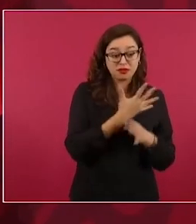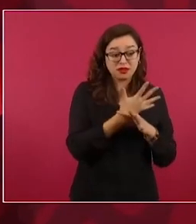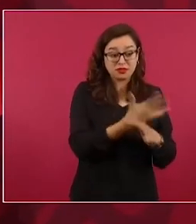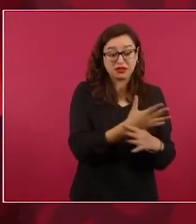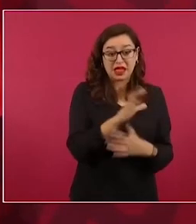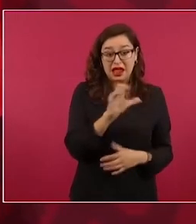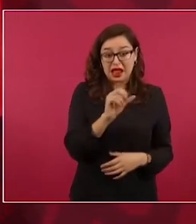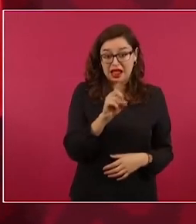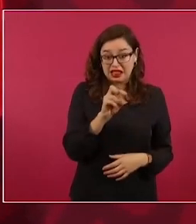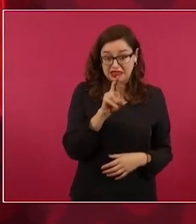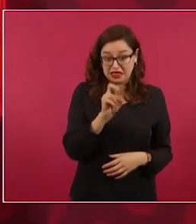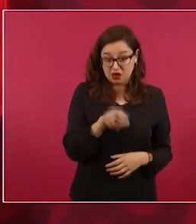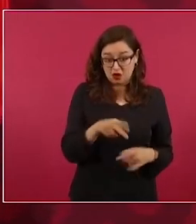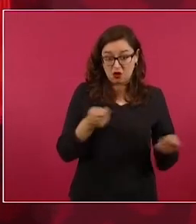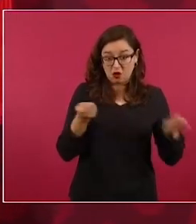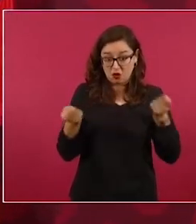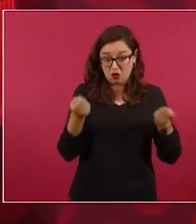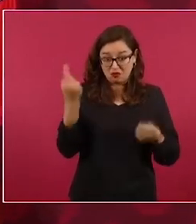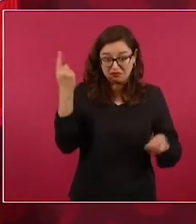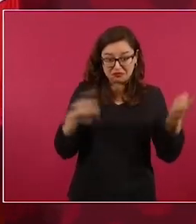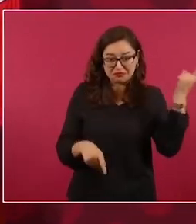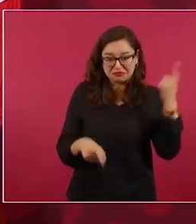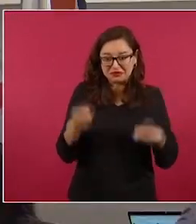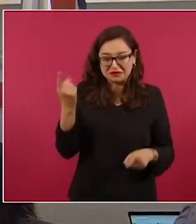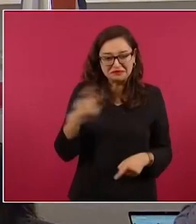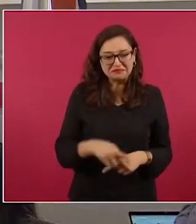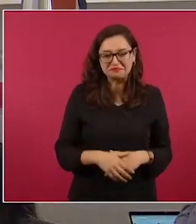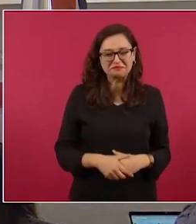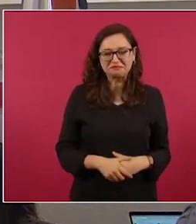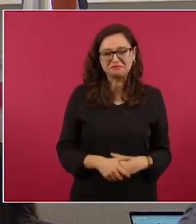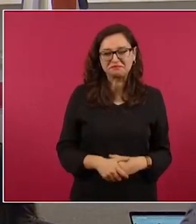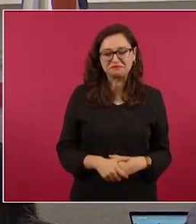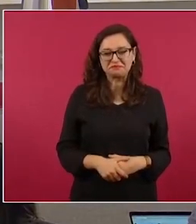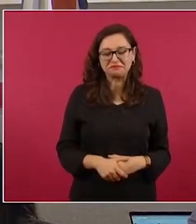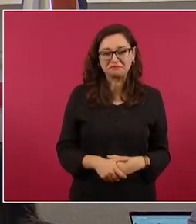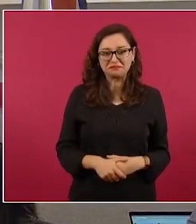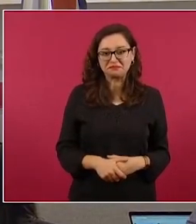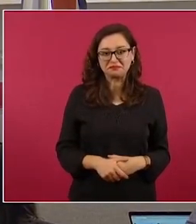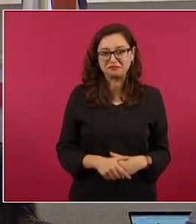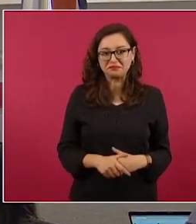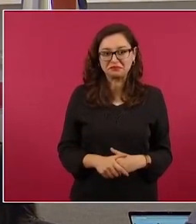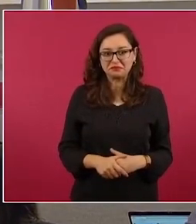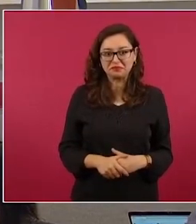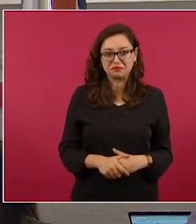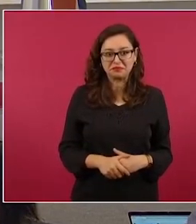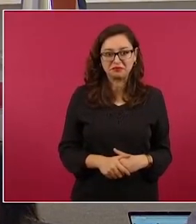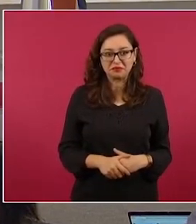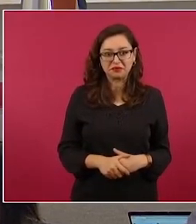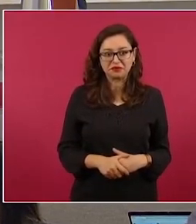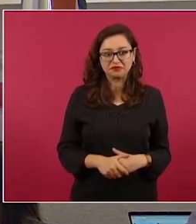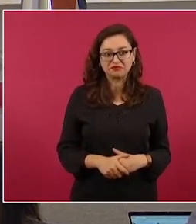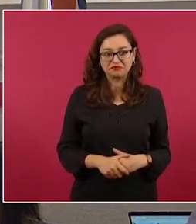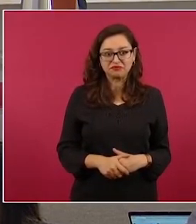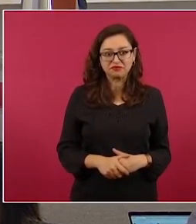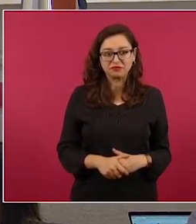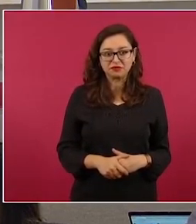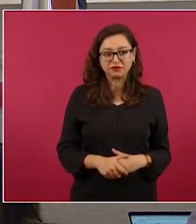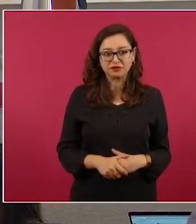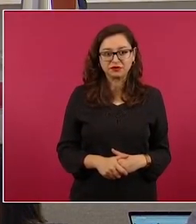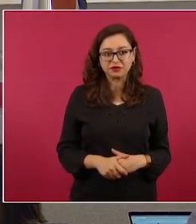decisiones. Síguele. Va a decidir sin su ministro del Interior. Sin, regresa